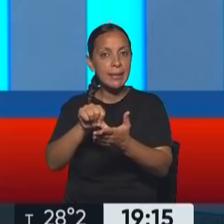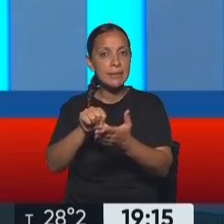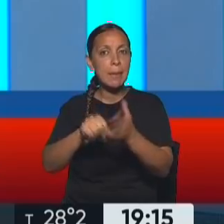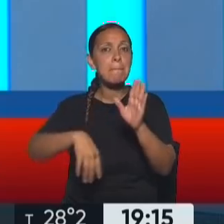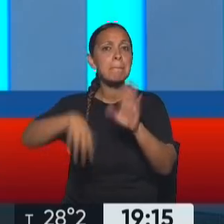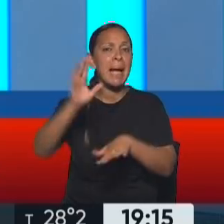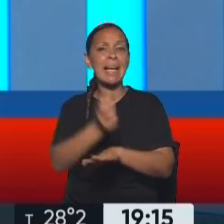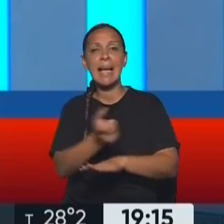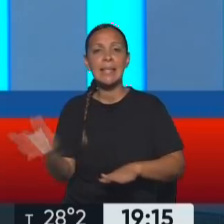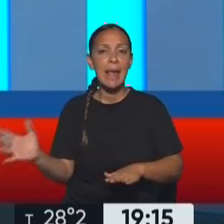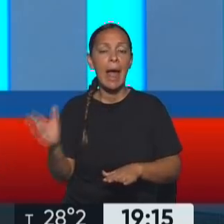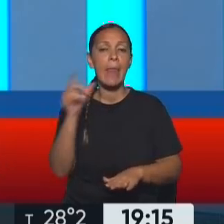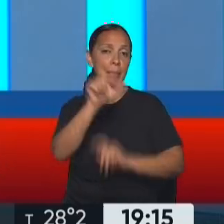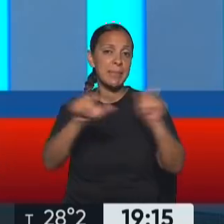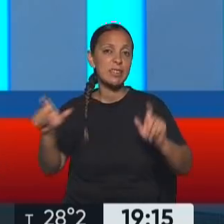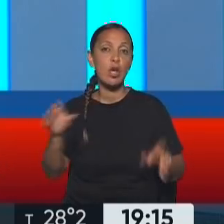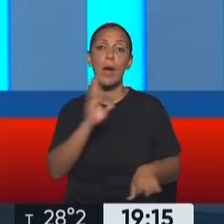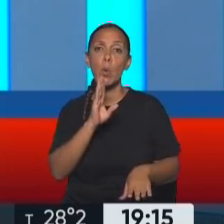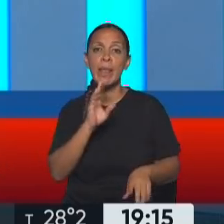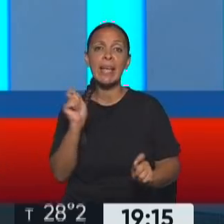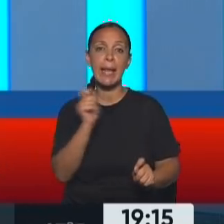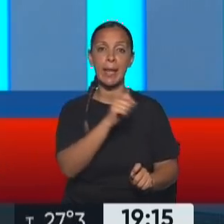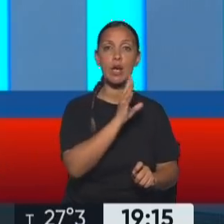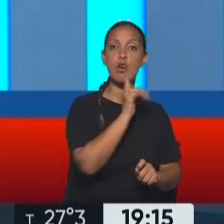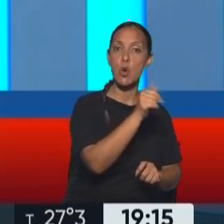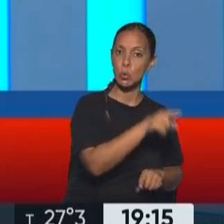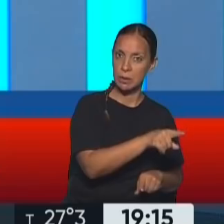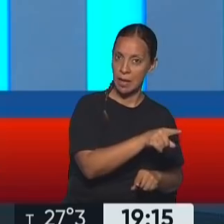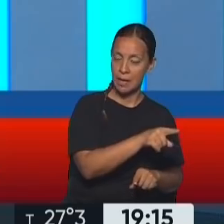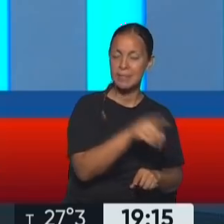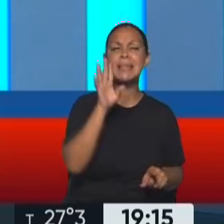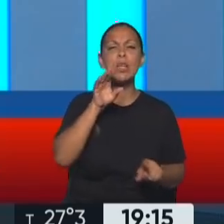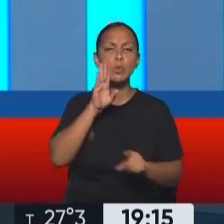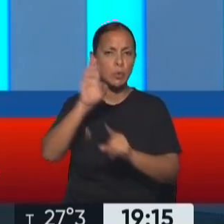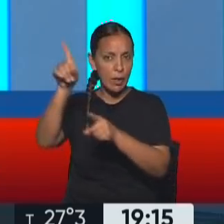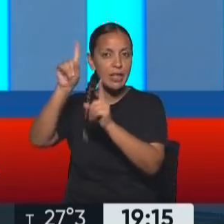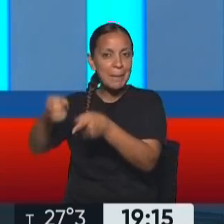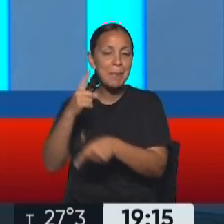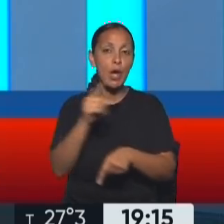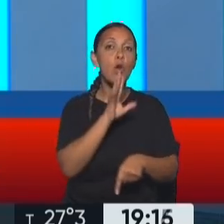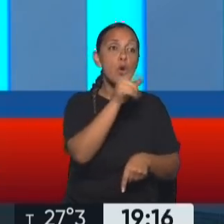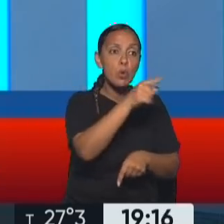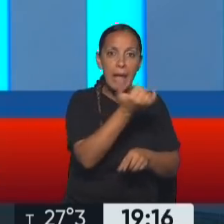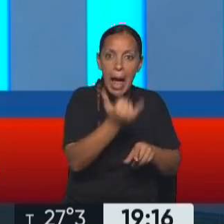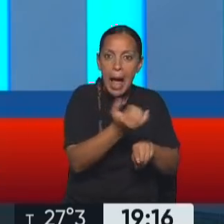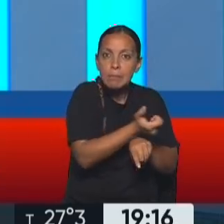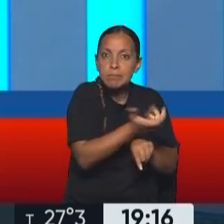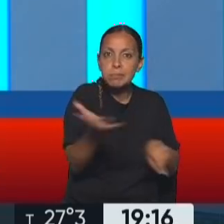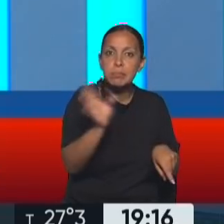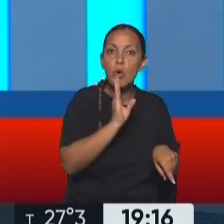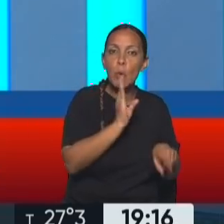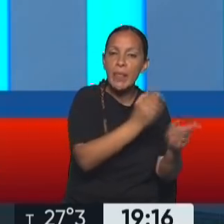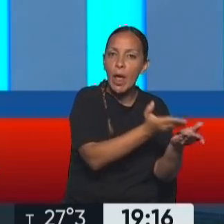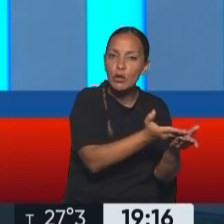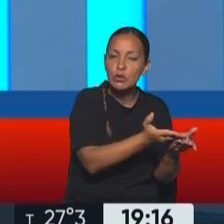de judíos es Rusia, después Estados Unidos. Fíjate vos, pero claro, Rusia es donde más cantidad de personas de origen